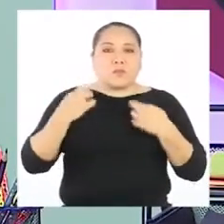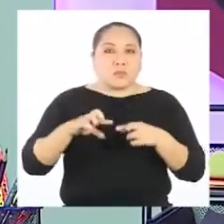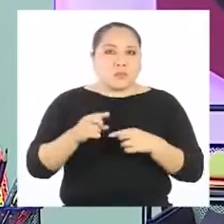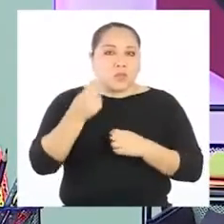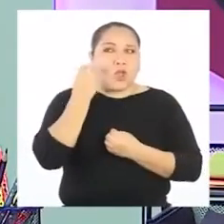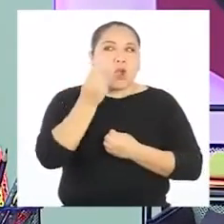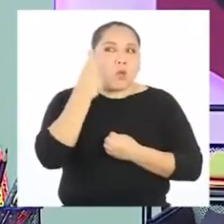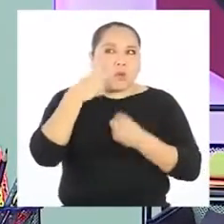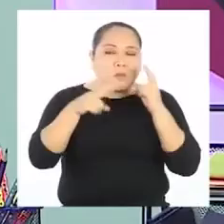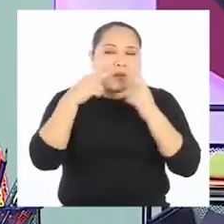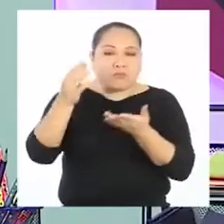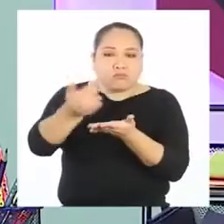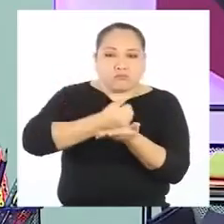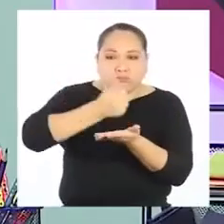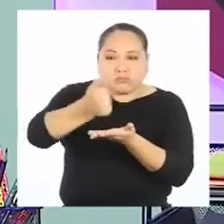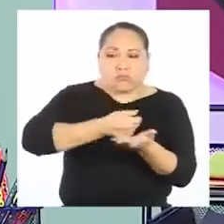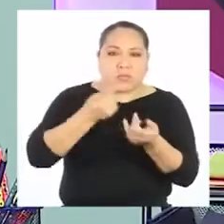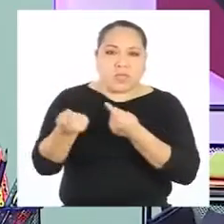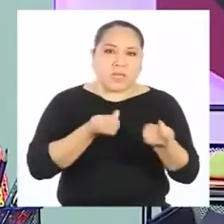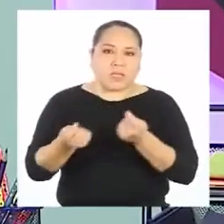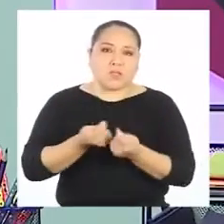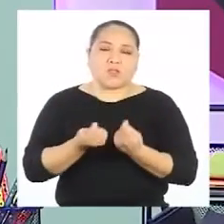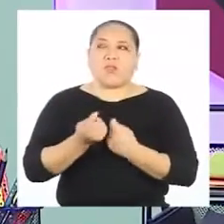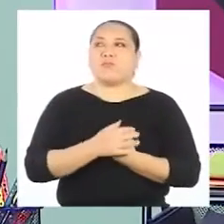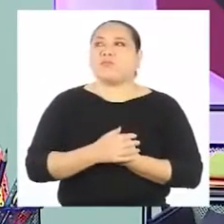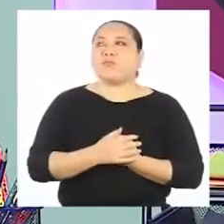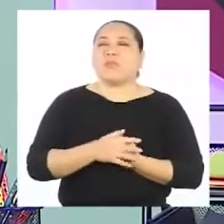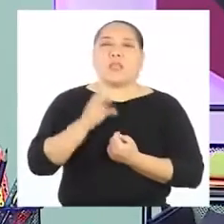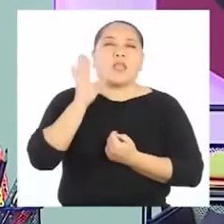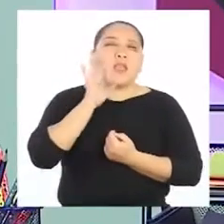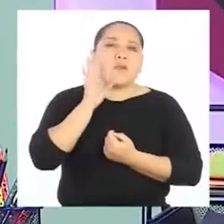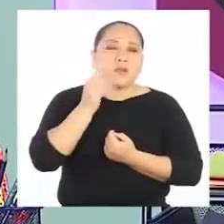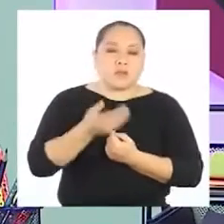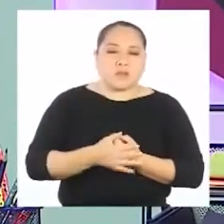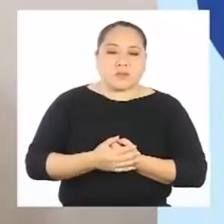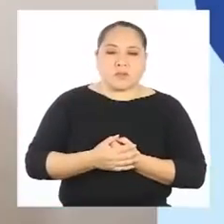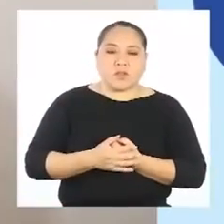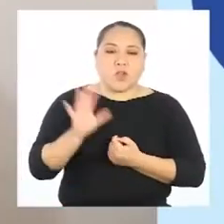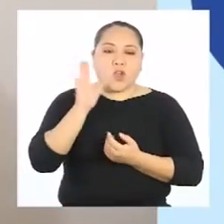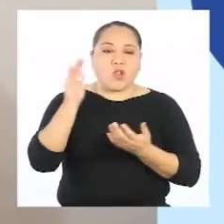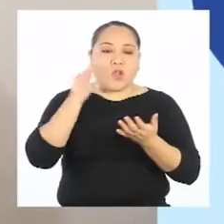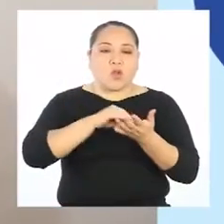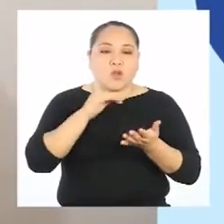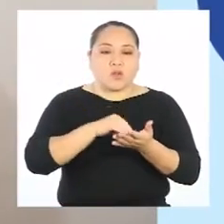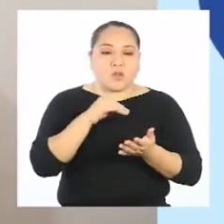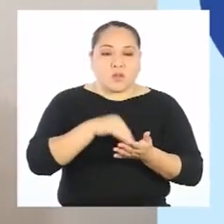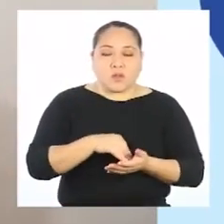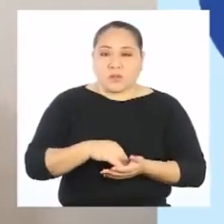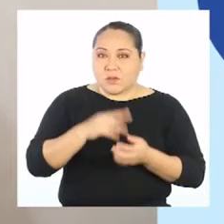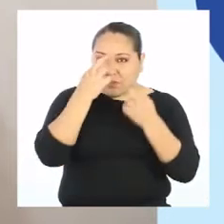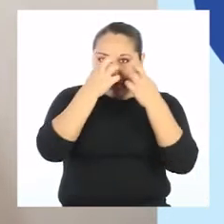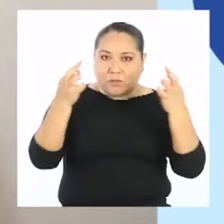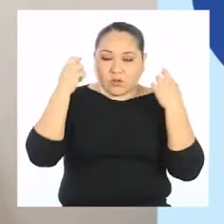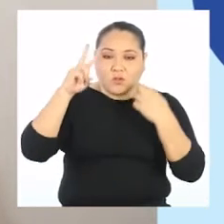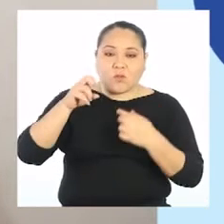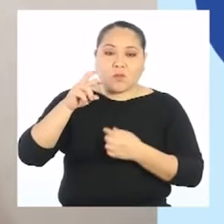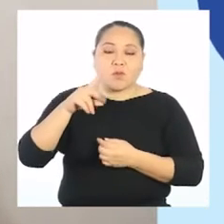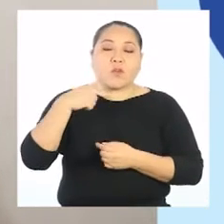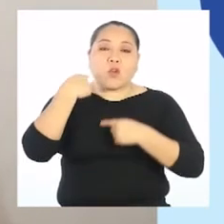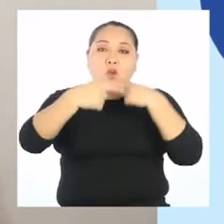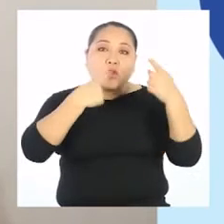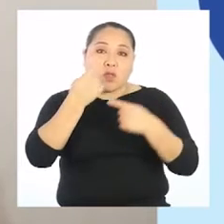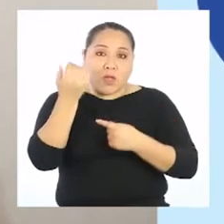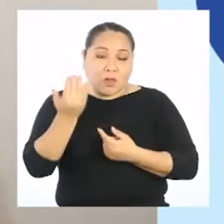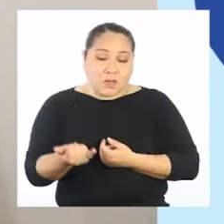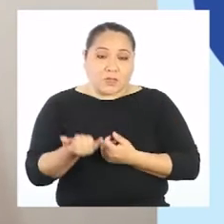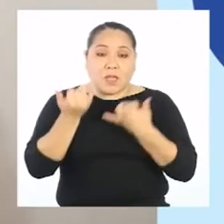planifique para ver cómo va a ser el recojo y la gestión de los residuos sólidos. Hola nuevamente, estudiantes de la Promo 2021. Estoy